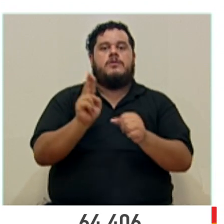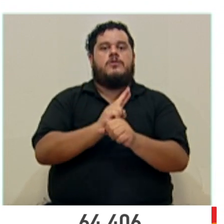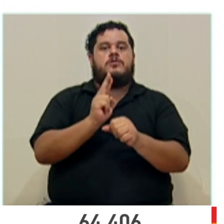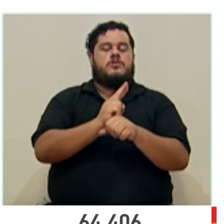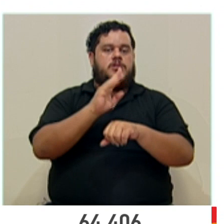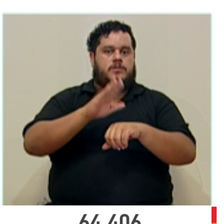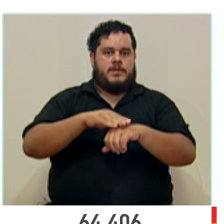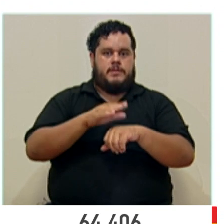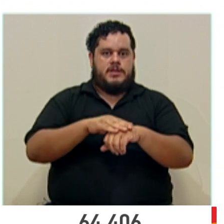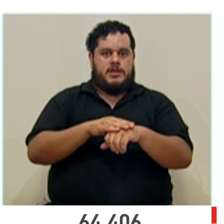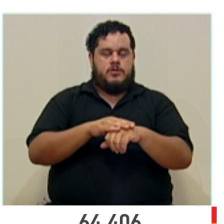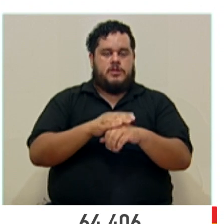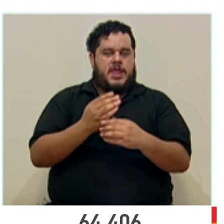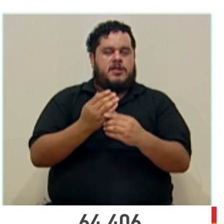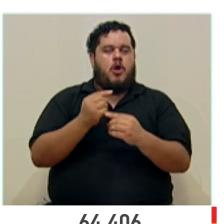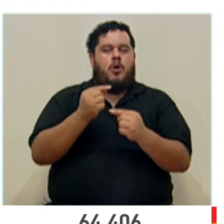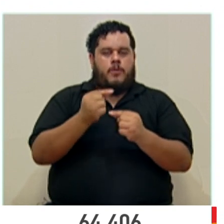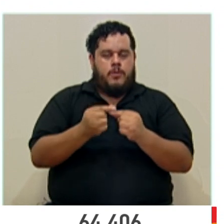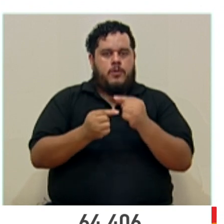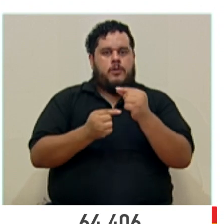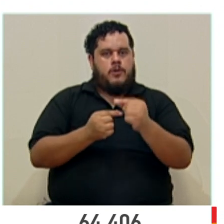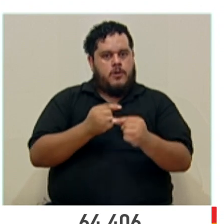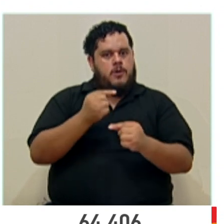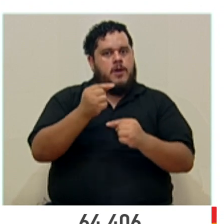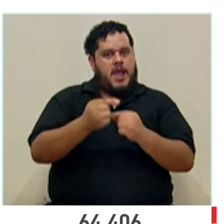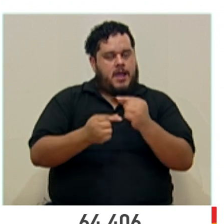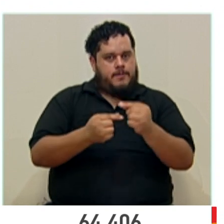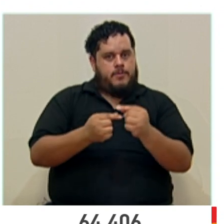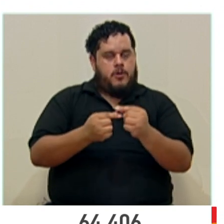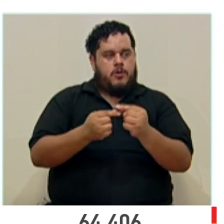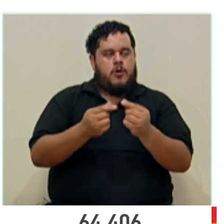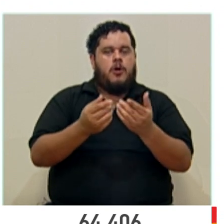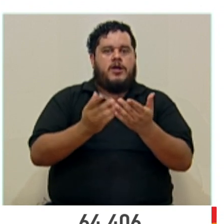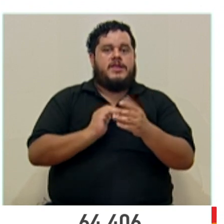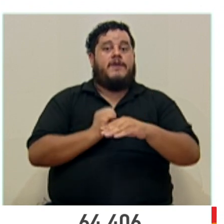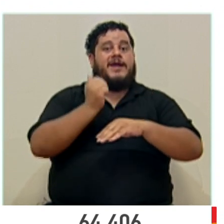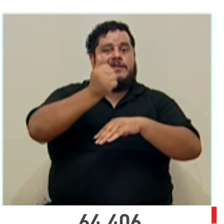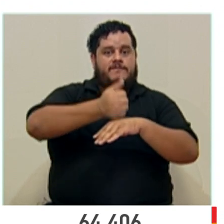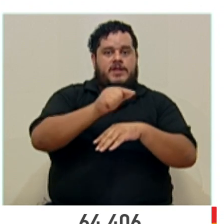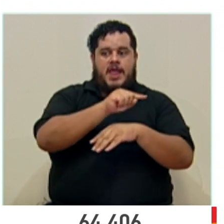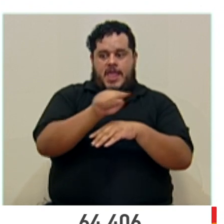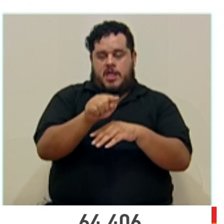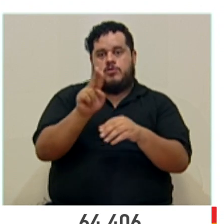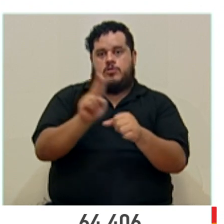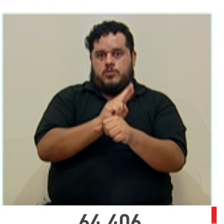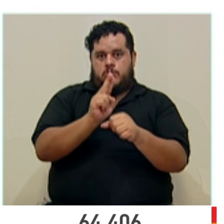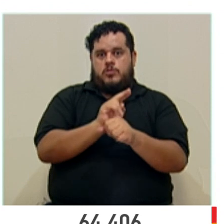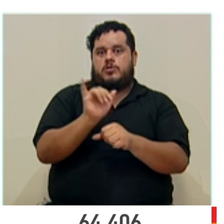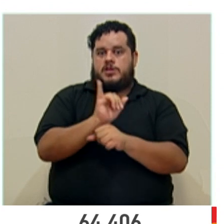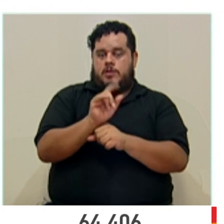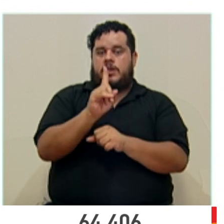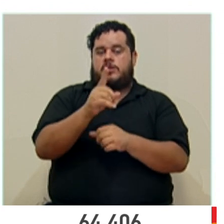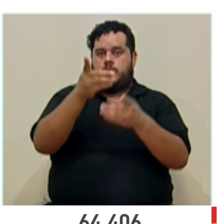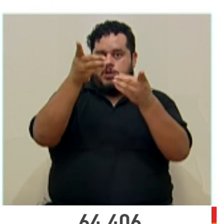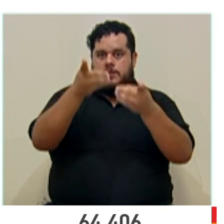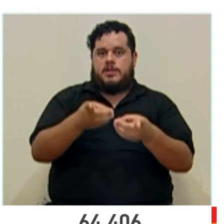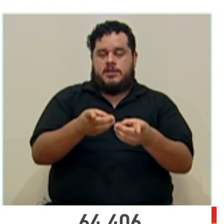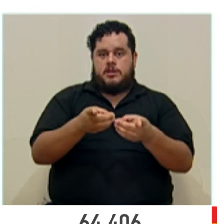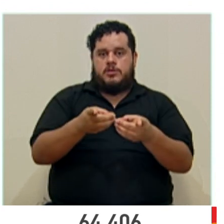usos permitidos serán graduales, poco a poco se irán definiendo esos usos, que también es una